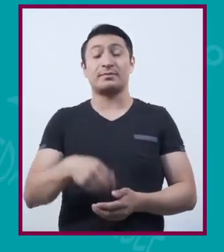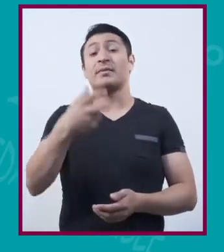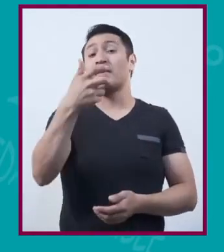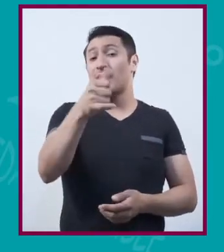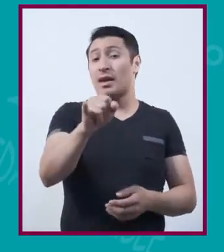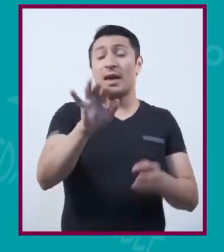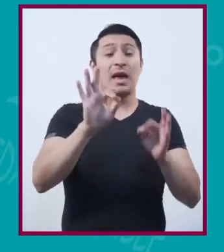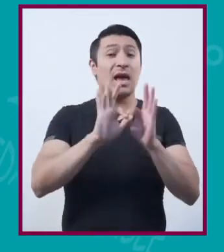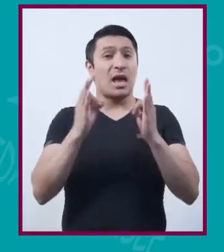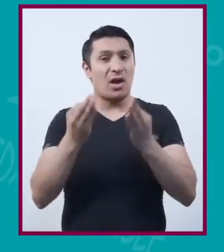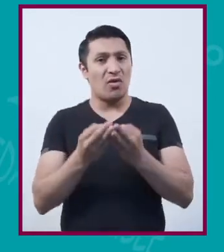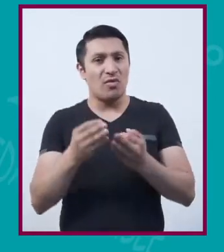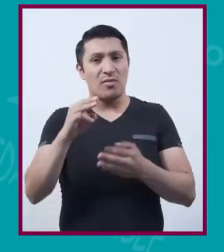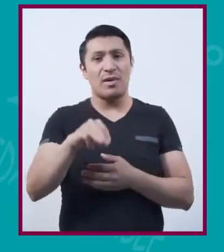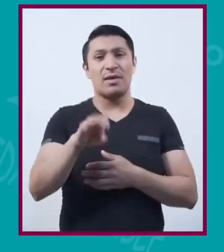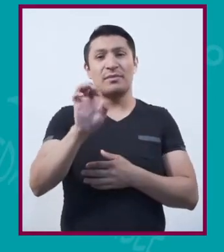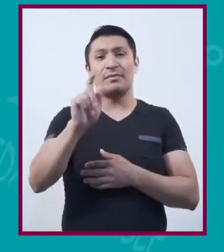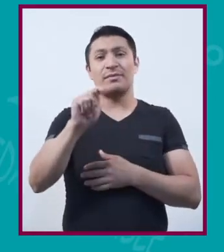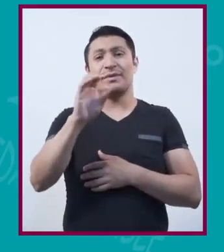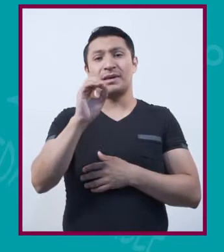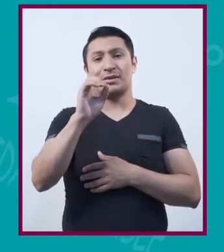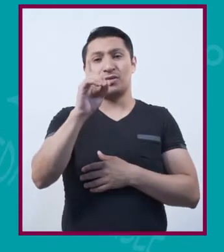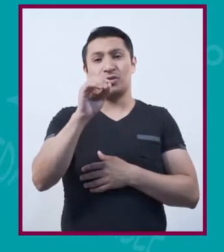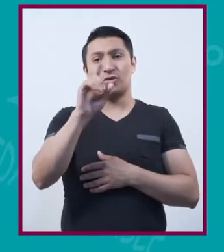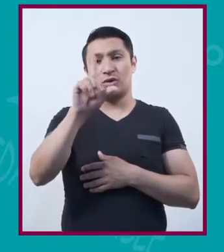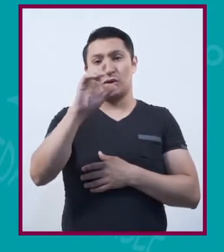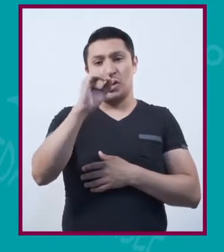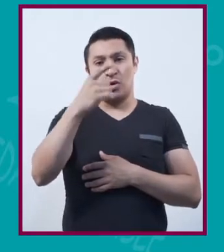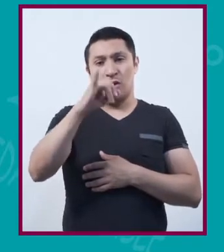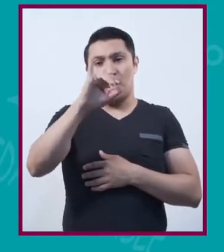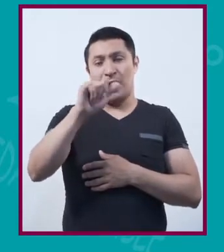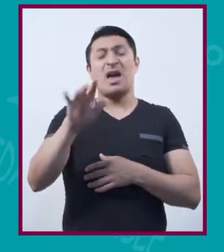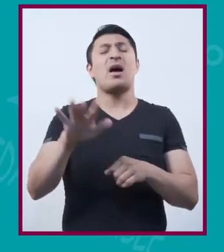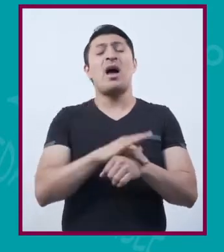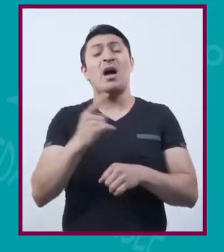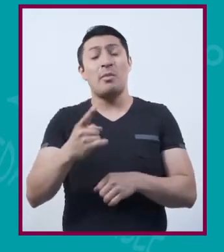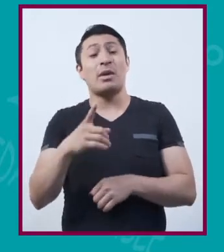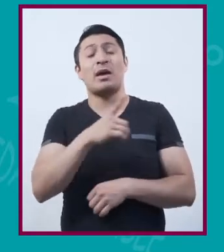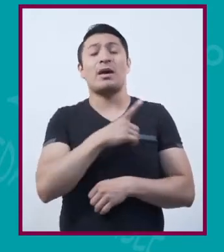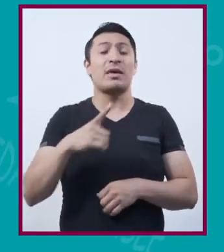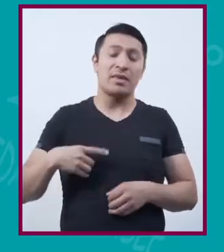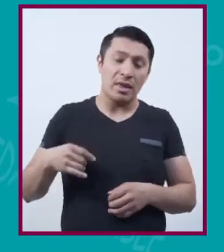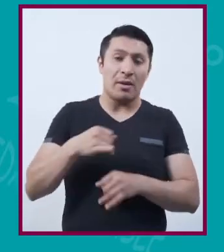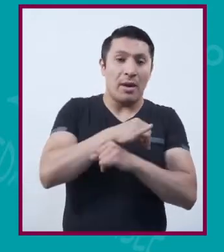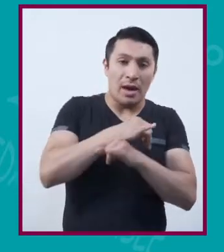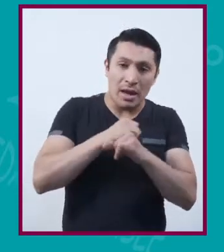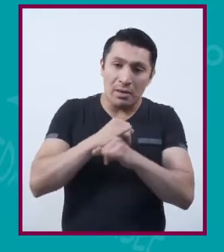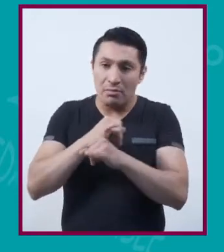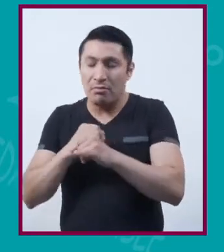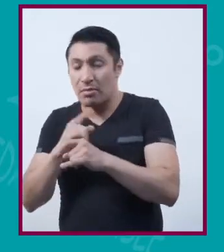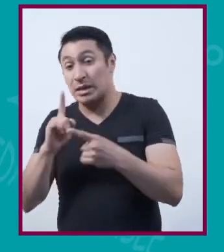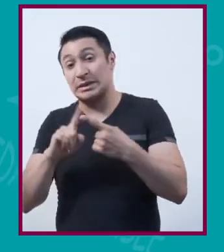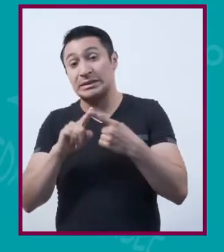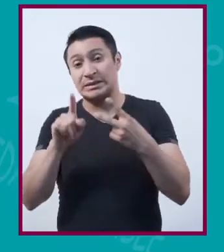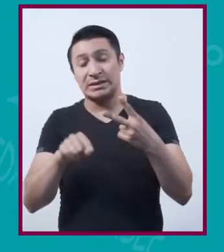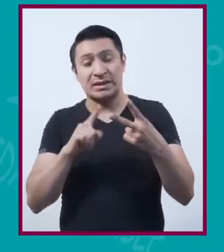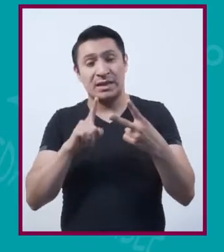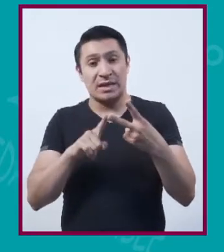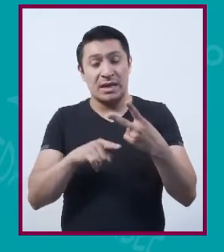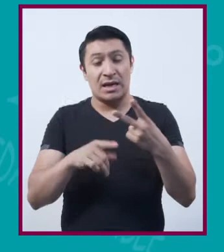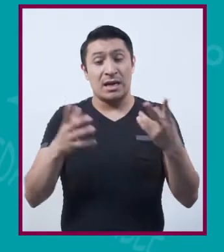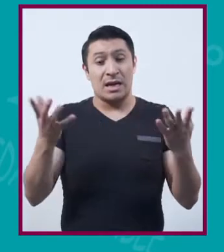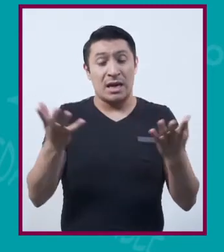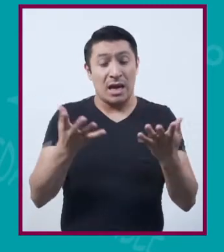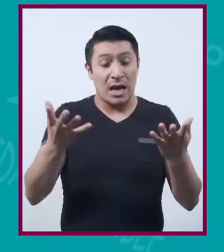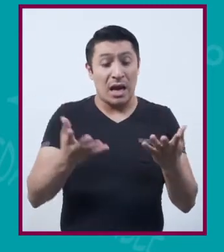metodología porque tiene que cubrir ciertos pasos. Hay que investigar, hay que hacer primero, antes